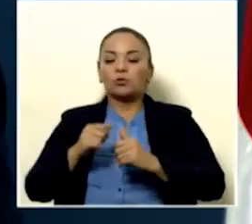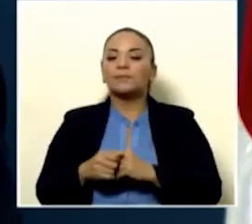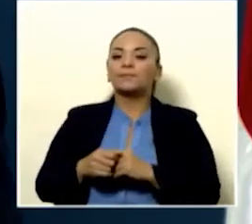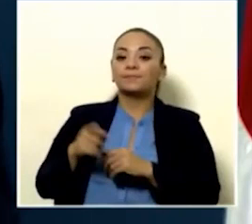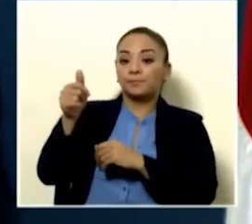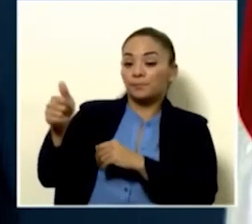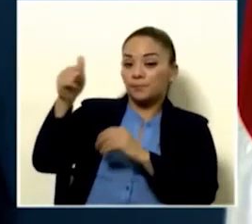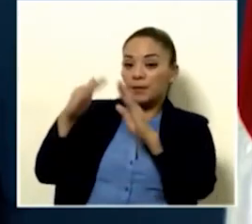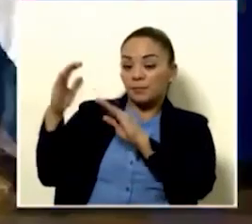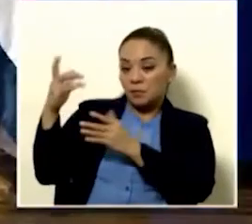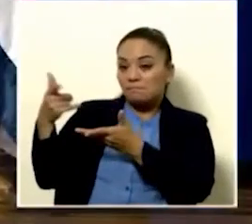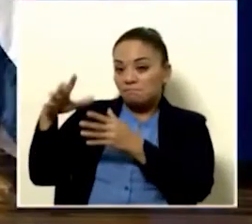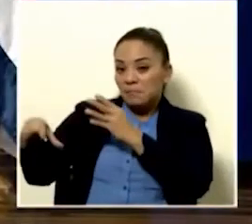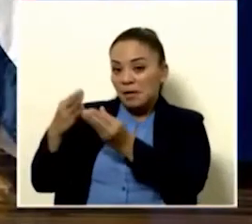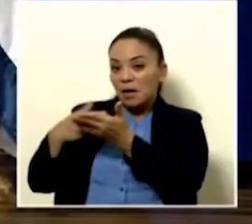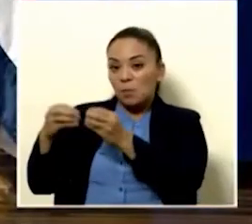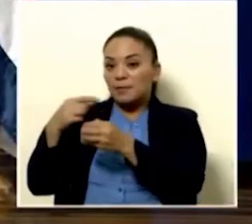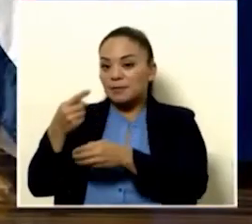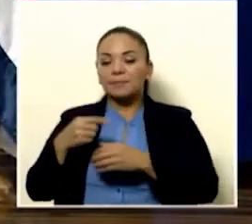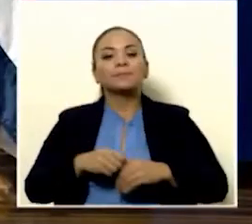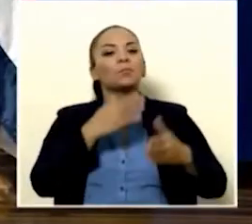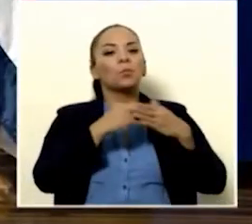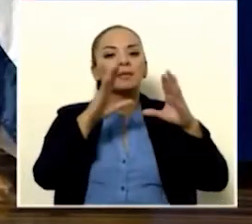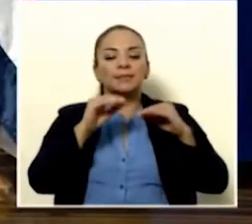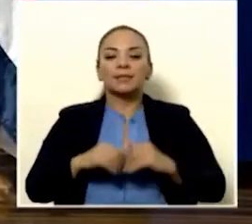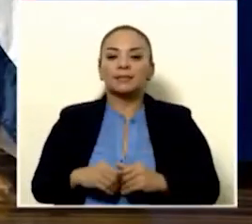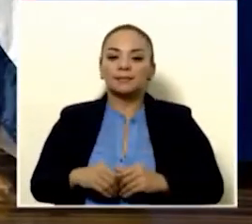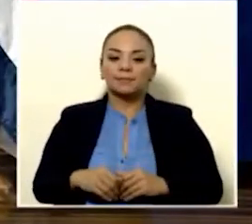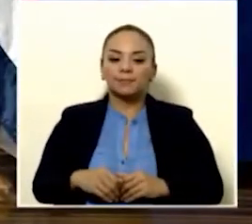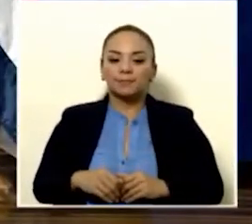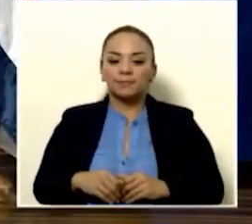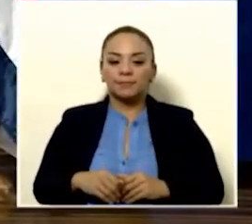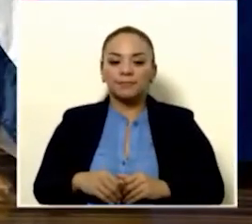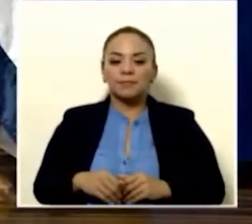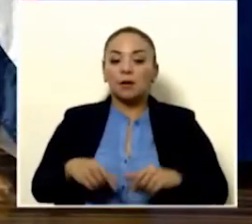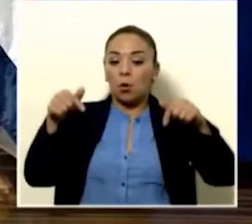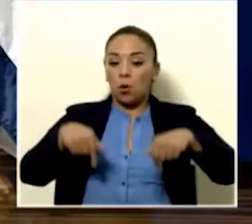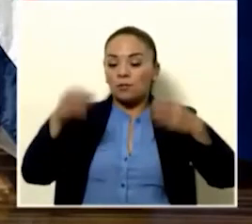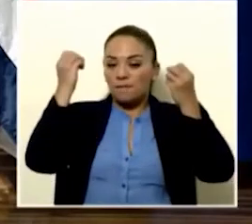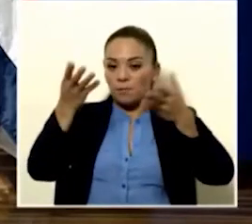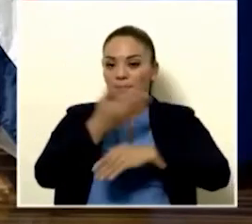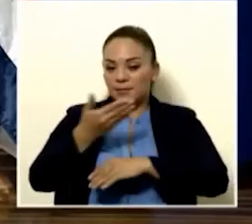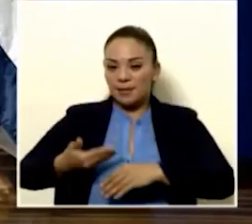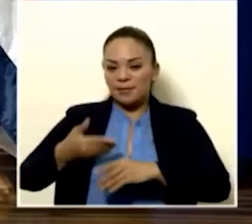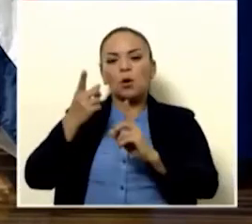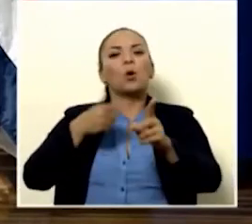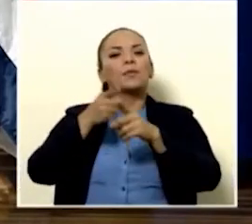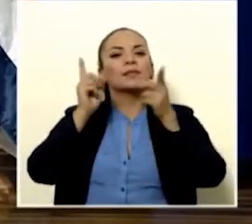¿usted quisiera agregar algo? Buenas tardes. Por una parte, con lo que anuncia el presidente, se trata